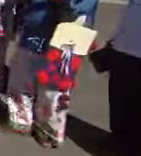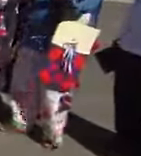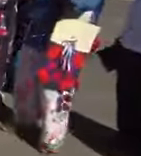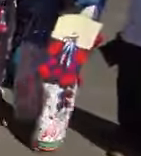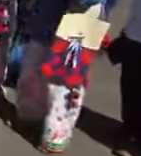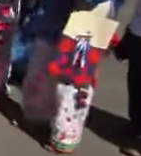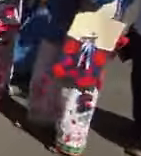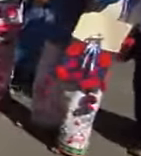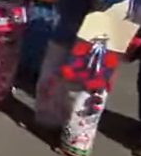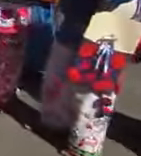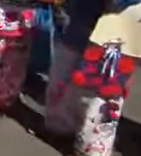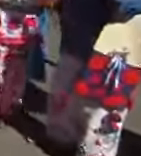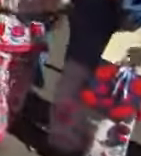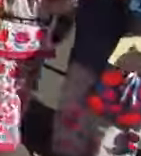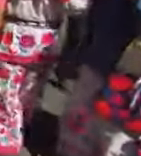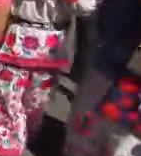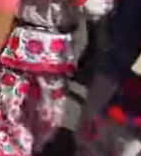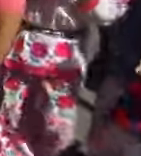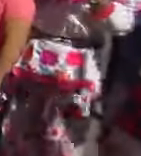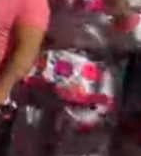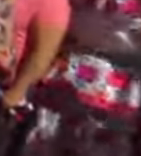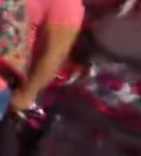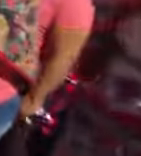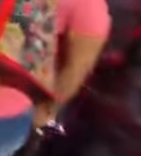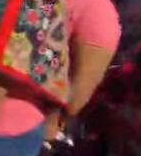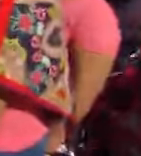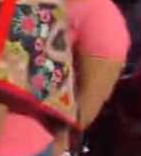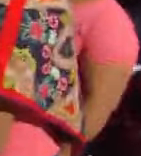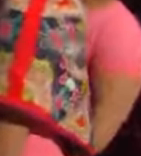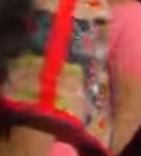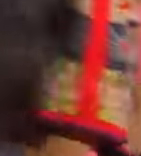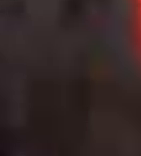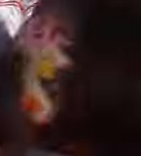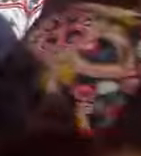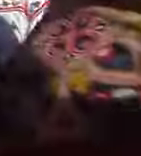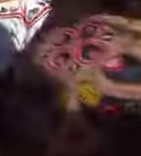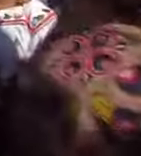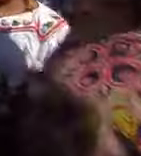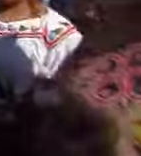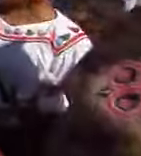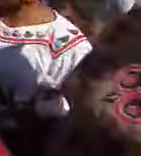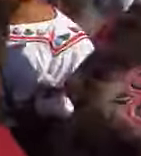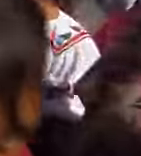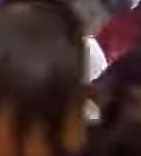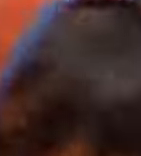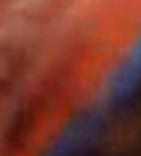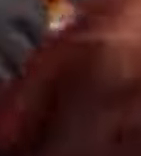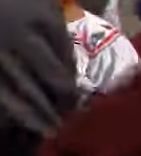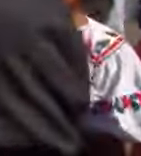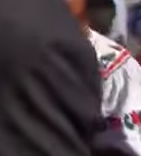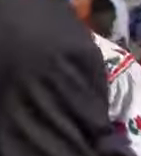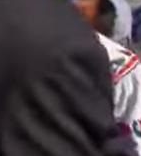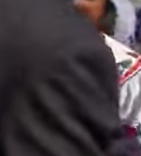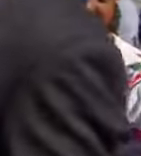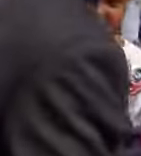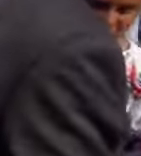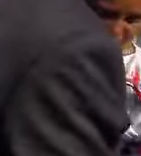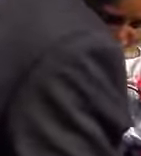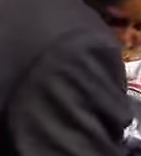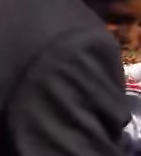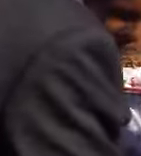Gracias. Escojan. Le invitamos. Pónganse de acuerdo. Sí, claro que sí. Vamos a poner de acuerdo. La región, pónganse de acuerdo. Sí. Y yo